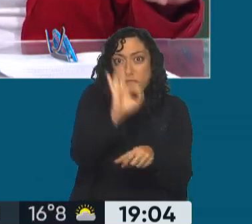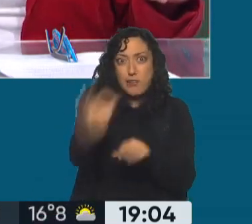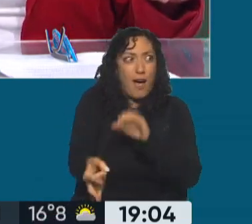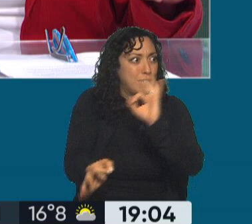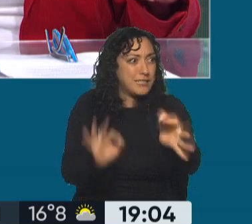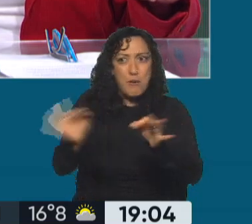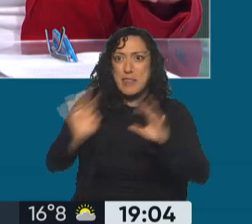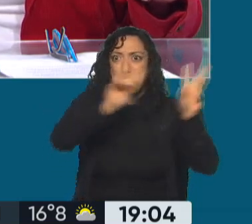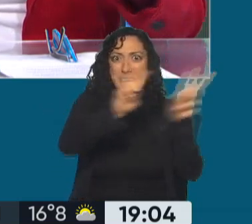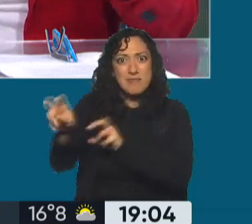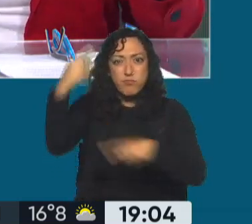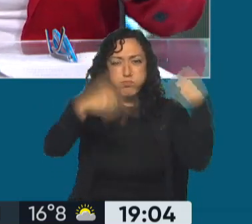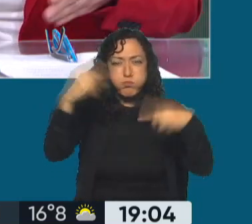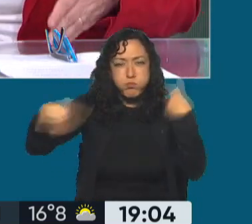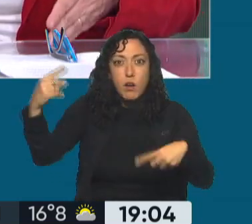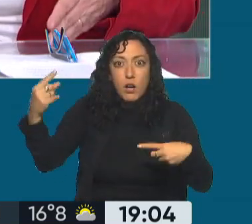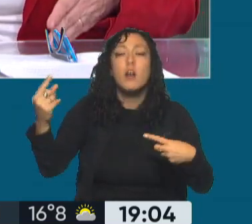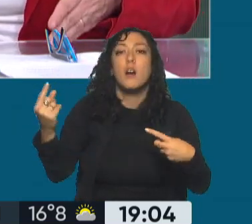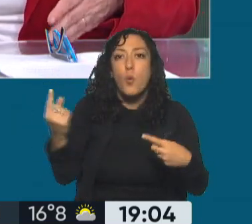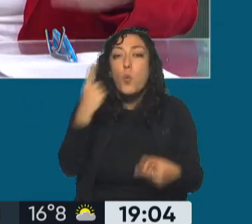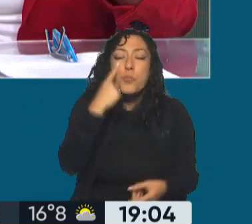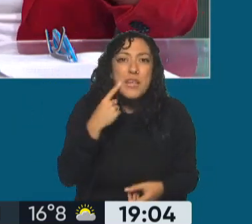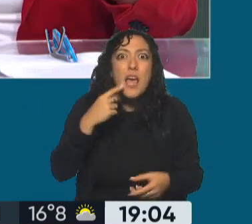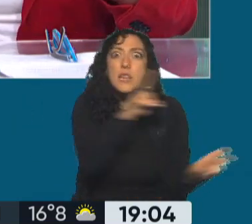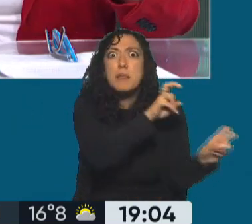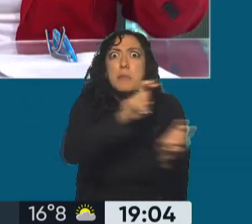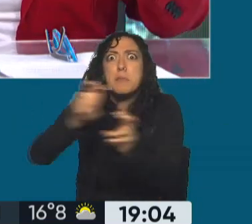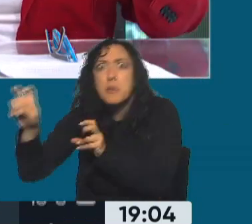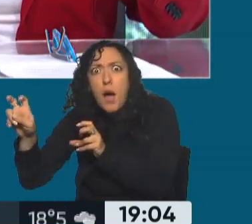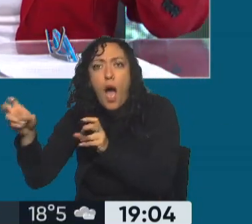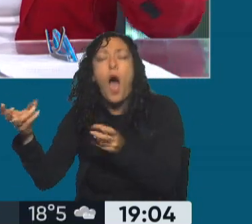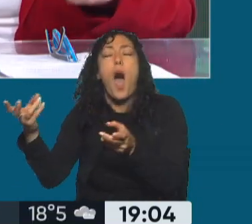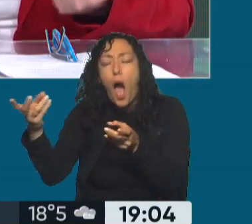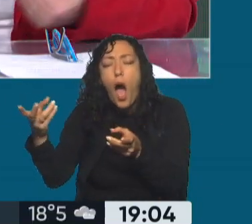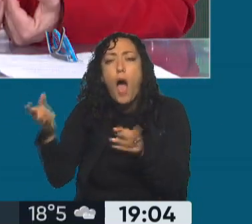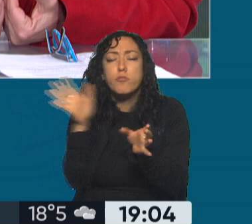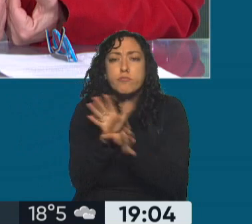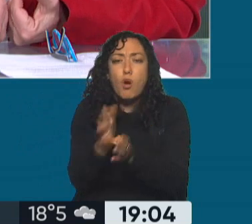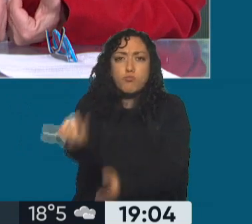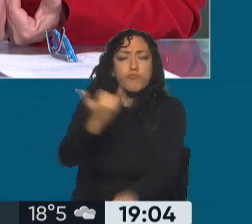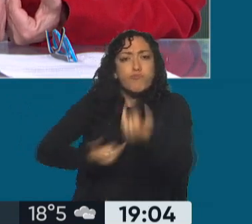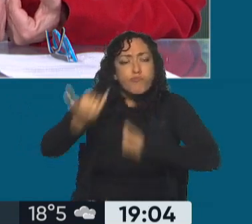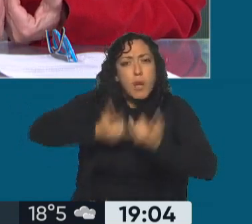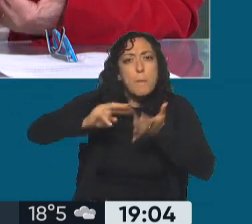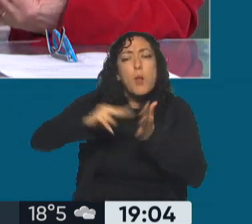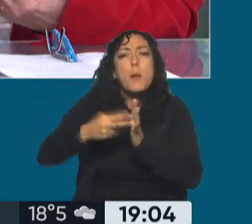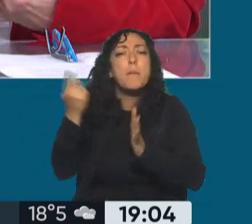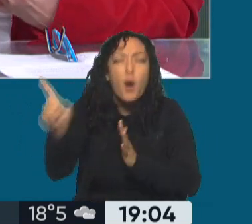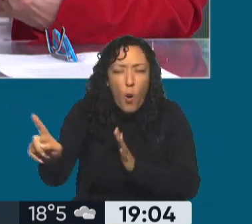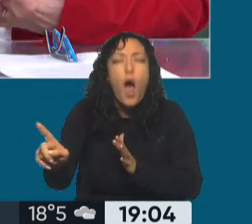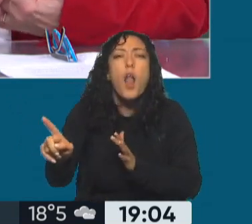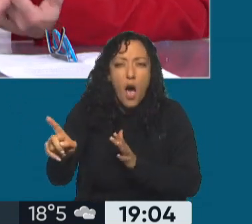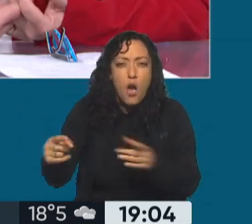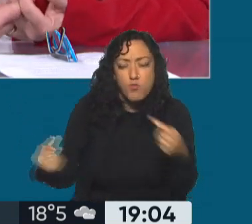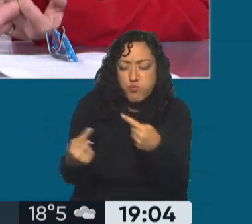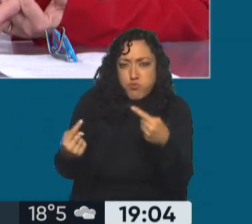diversas temáticas, a veces en un mismo día, para manifestarnos cuáles son los problemas, cuáles son los